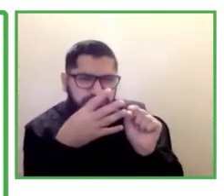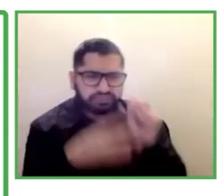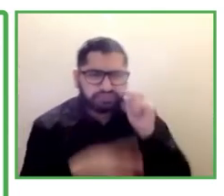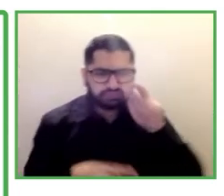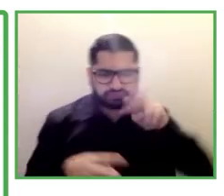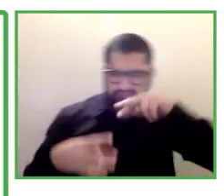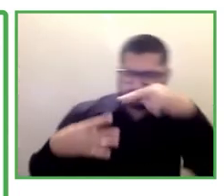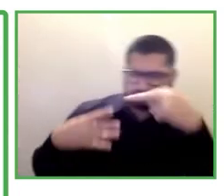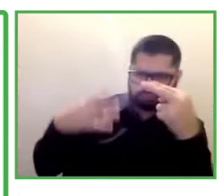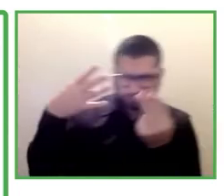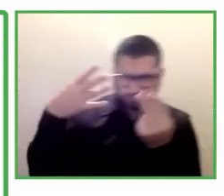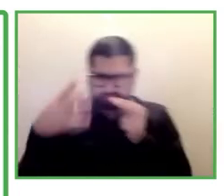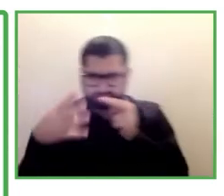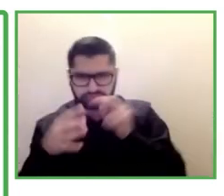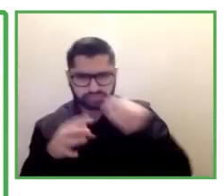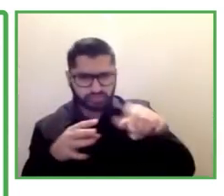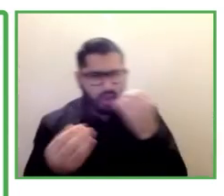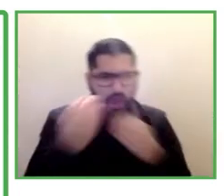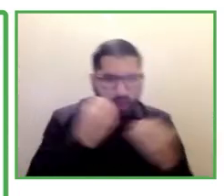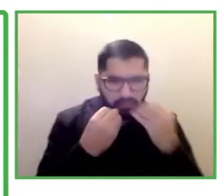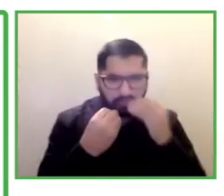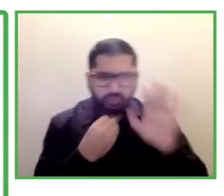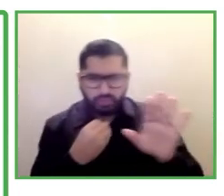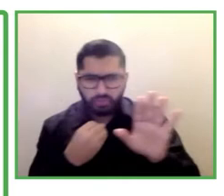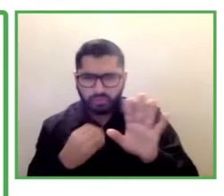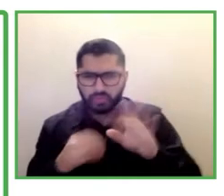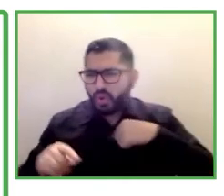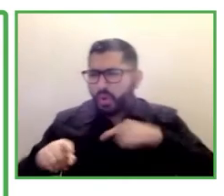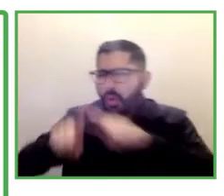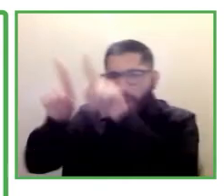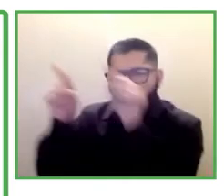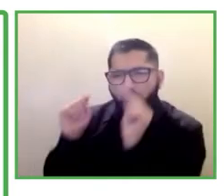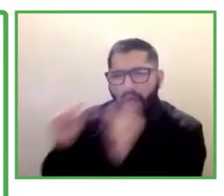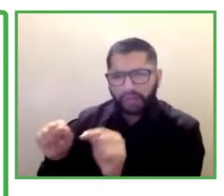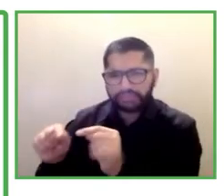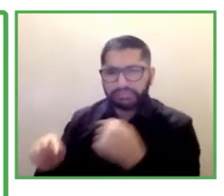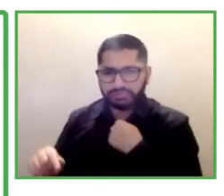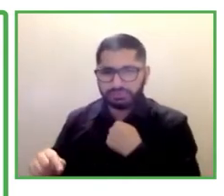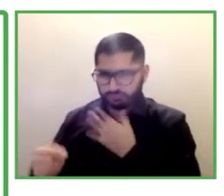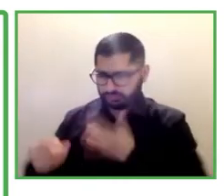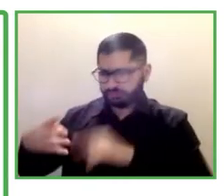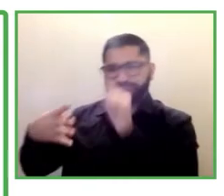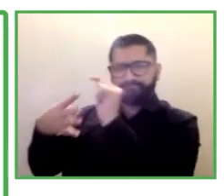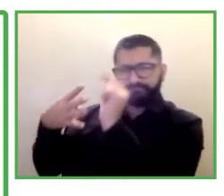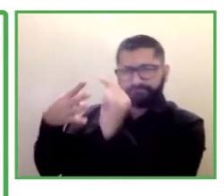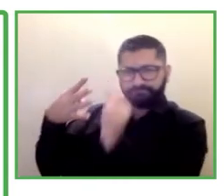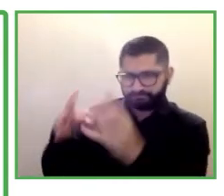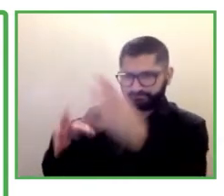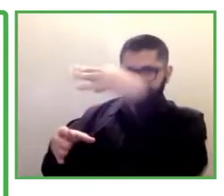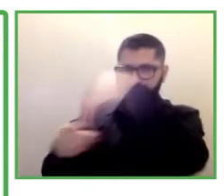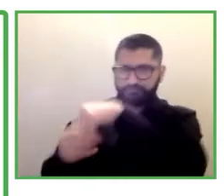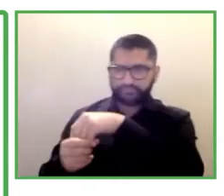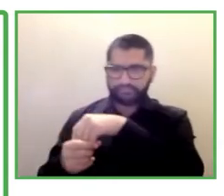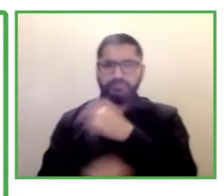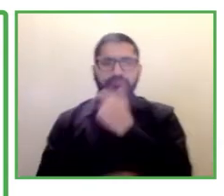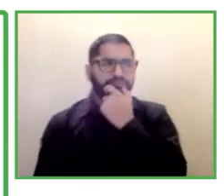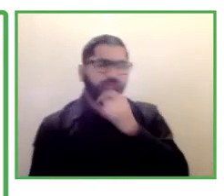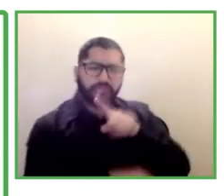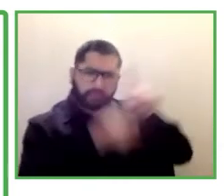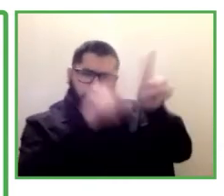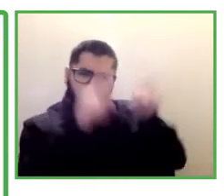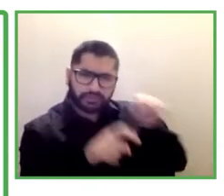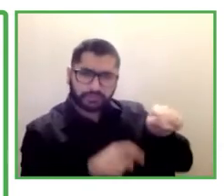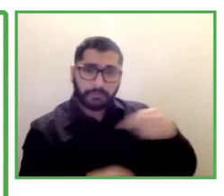está en la lista y el oso le responde que sí y se lo come. Al día siguiente, el conejo y el lobo